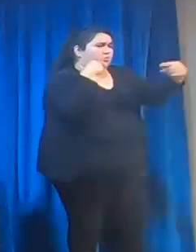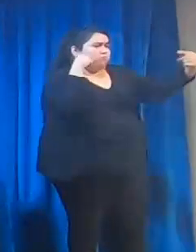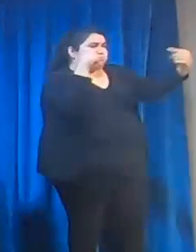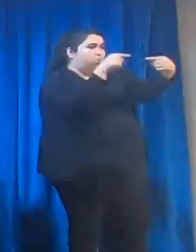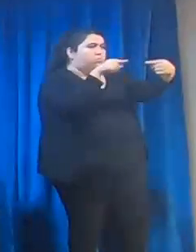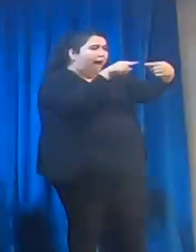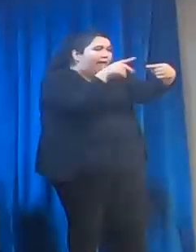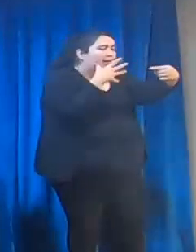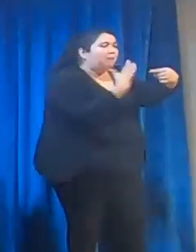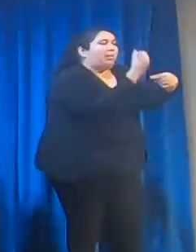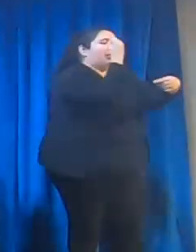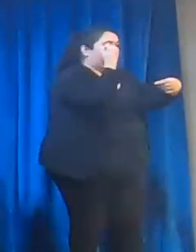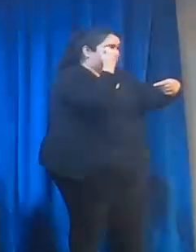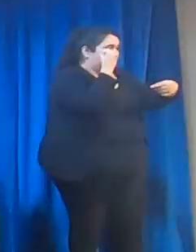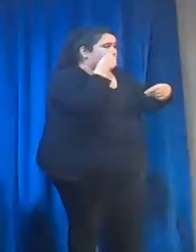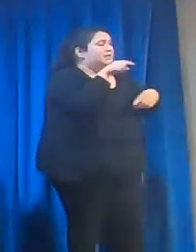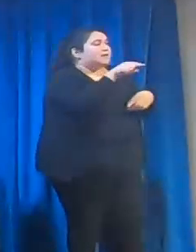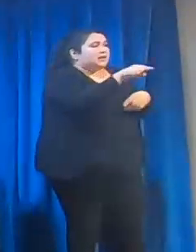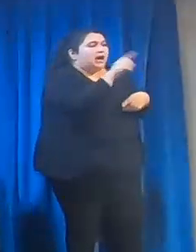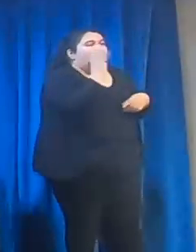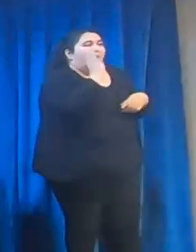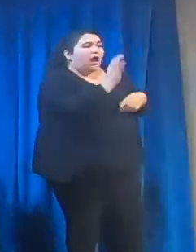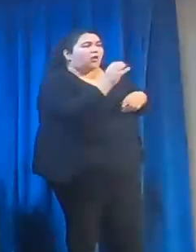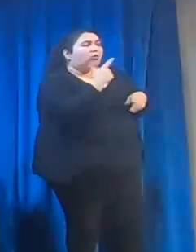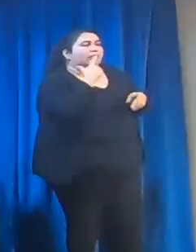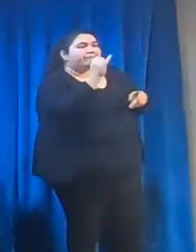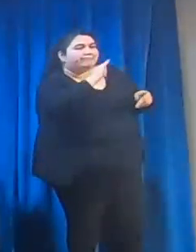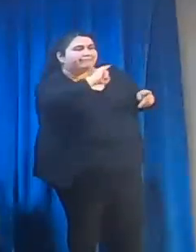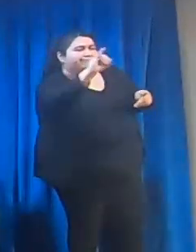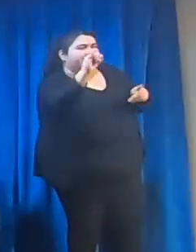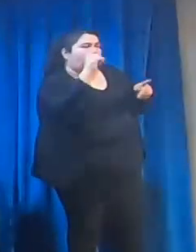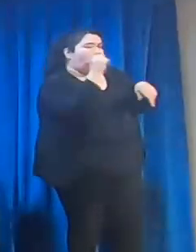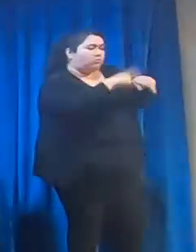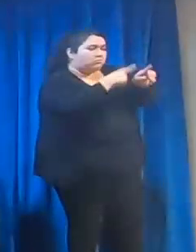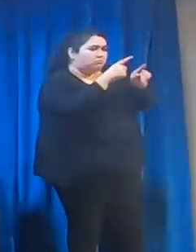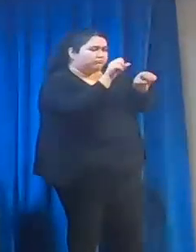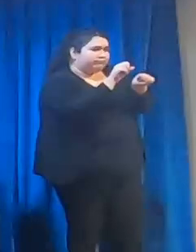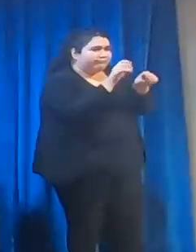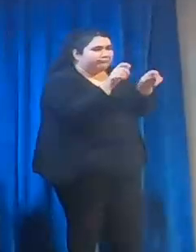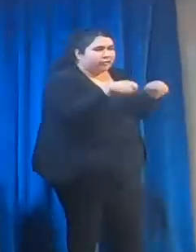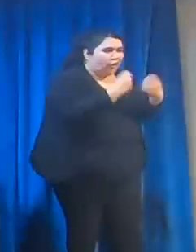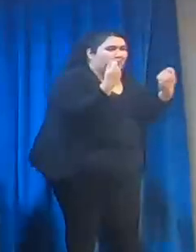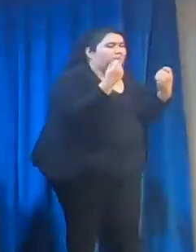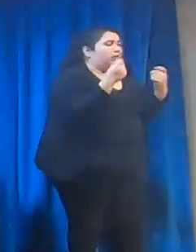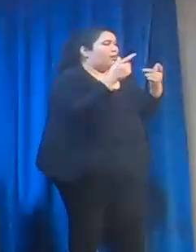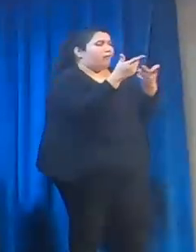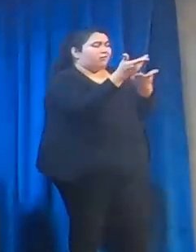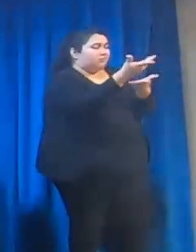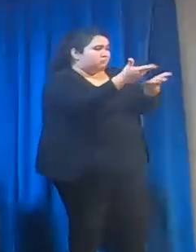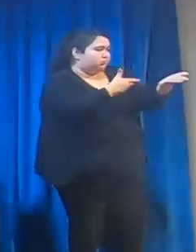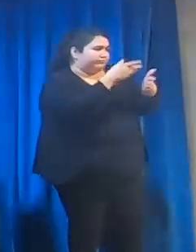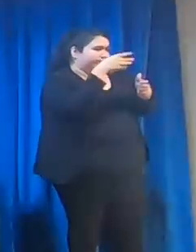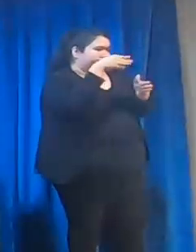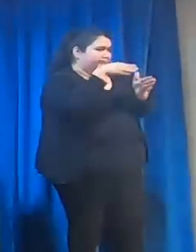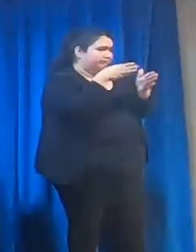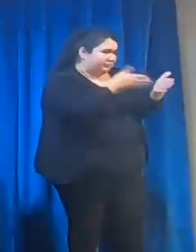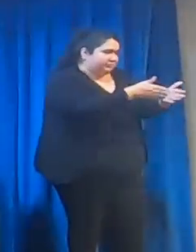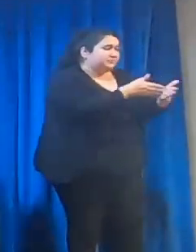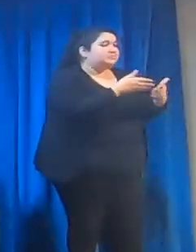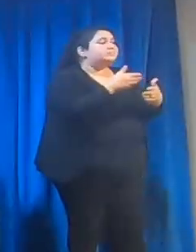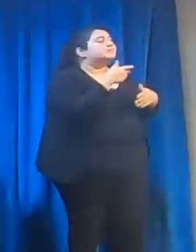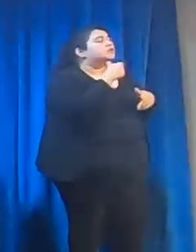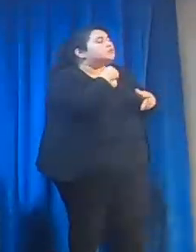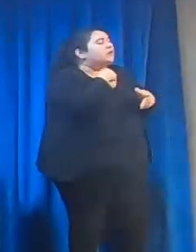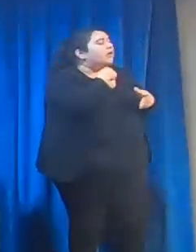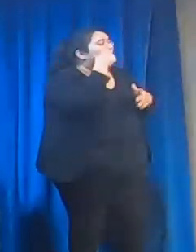claramente observable, porque ahí hay algo que se recorta, que se corta, que se resiente. Pero sin embargo, yo quería detenerme a